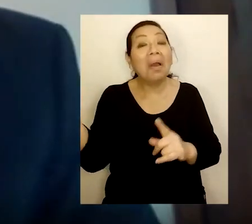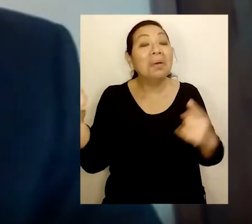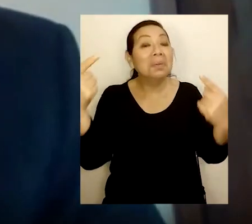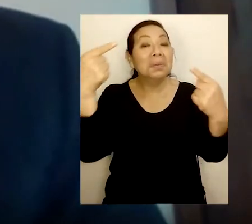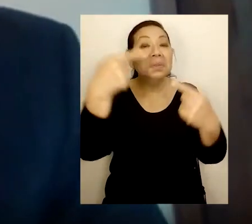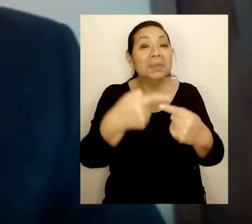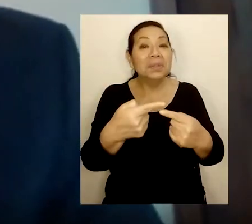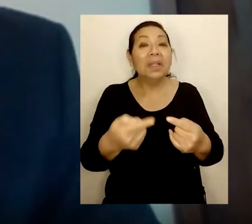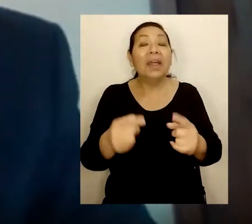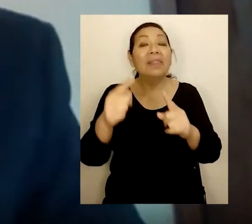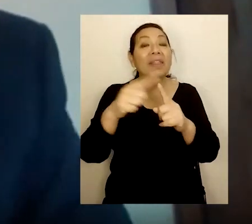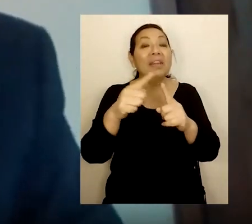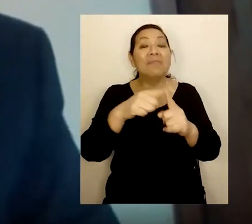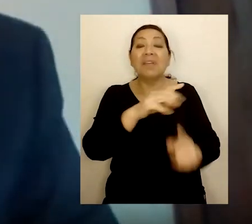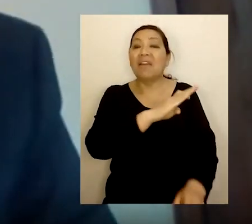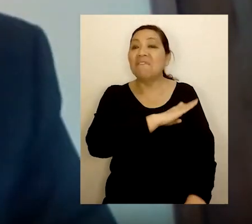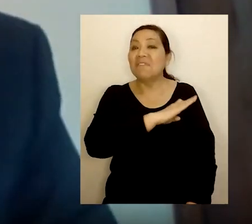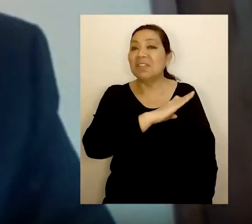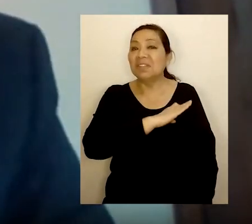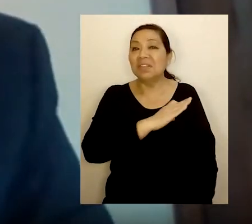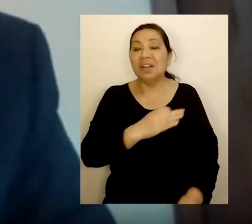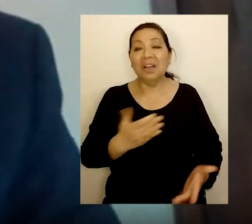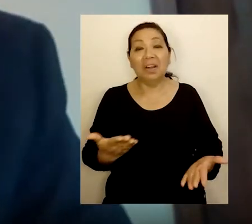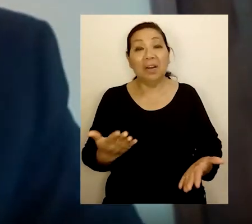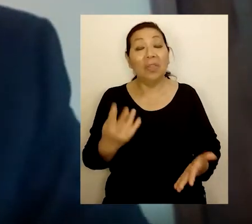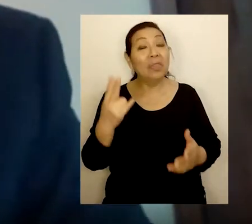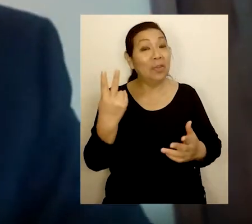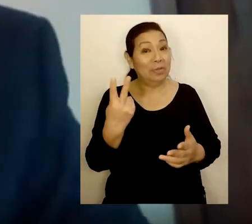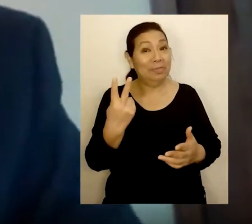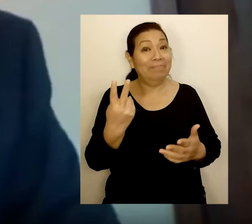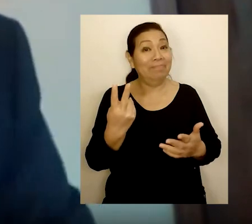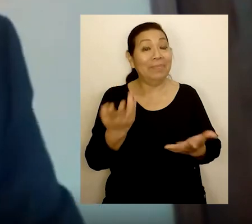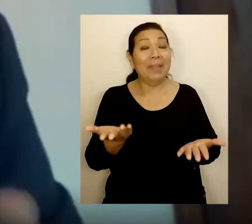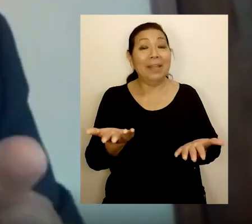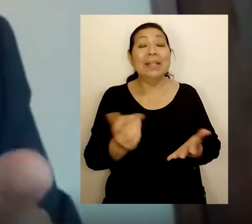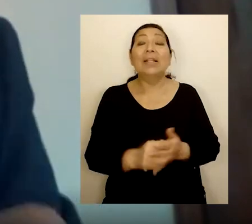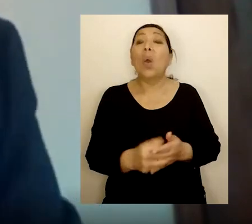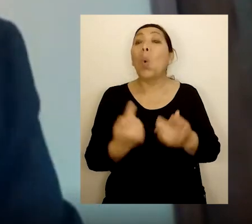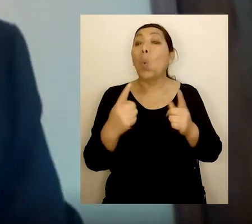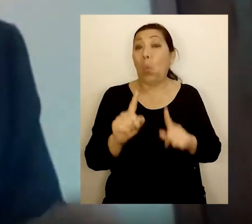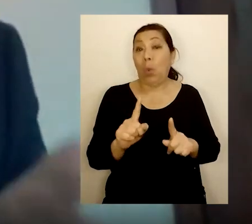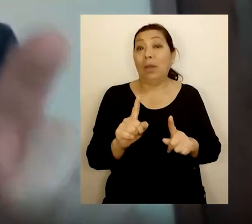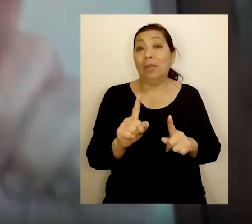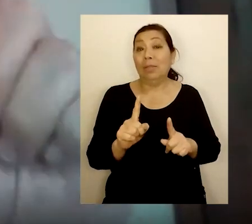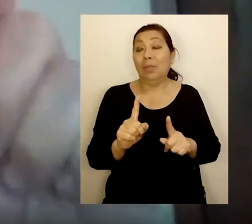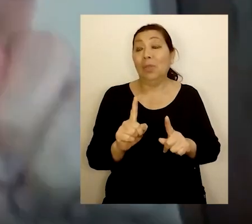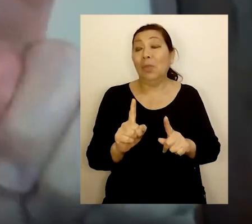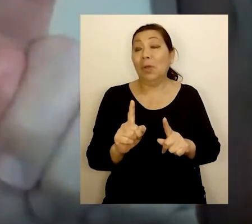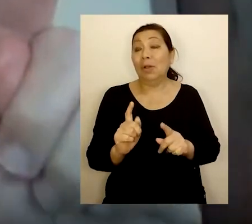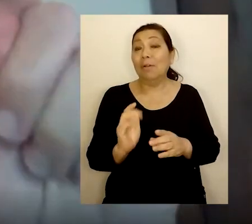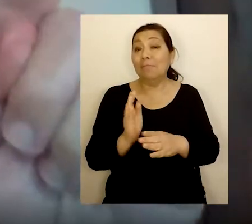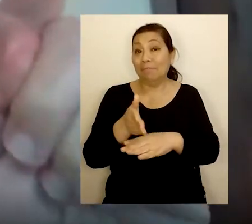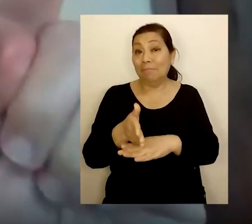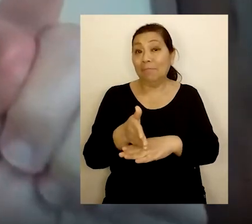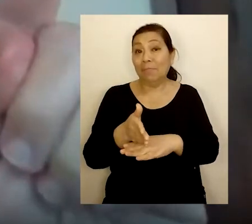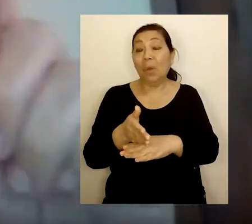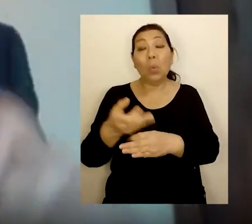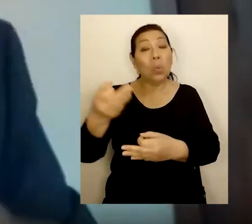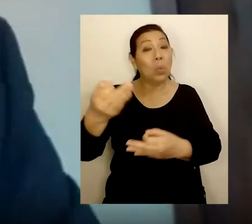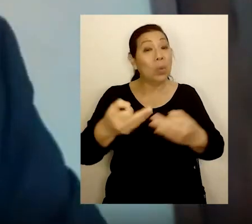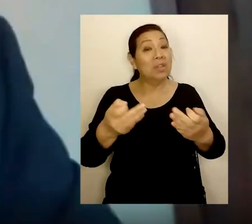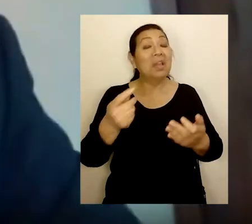apelaron ante el Tribunal Fiscal. Y dos temas finales. Cuando ellos recurren a